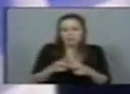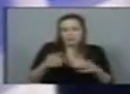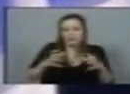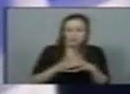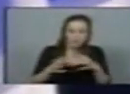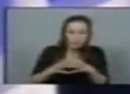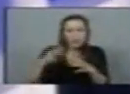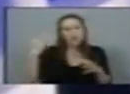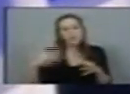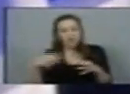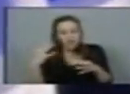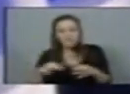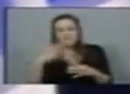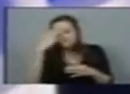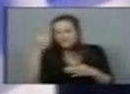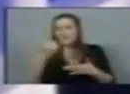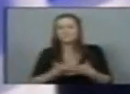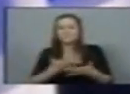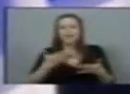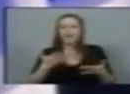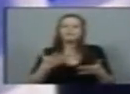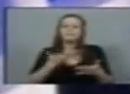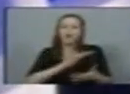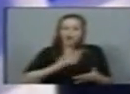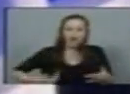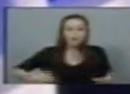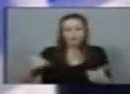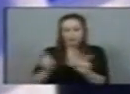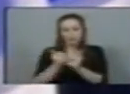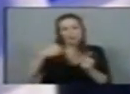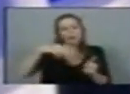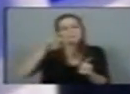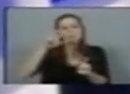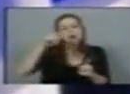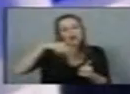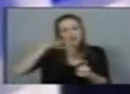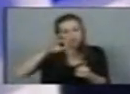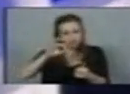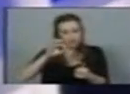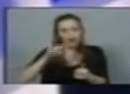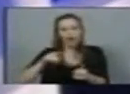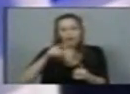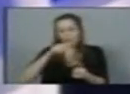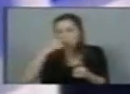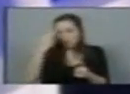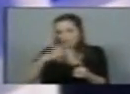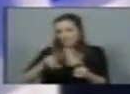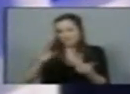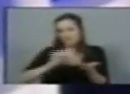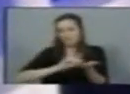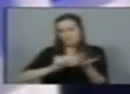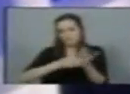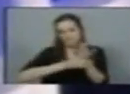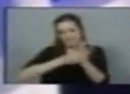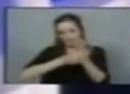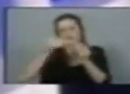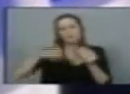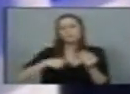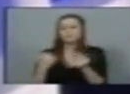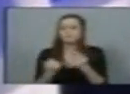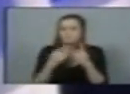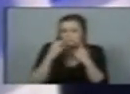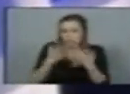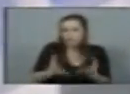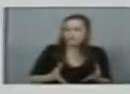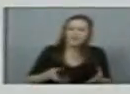que ver con el gobierno, en este caso con Moreno y con el viceministro Kicillof. Vamos a recordarles quién